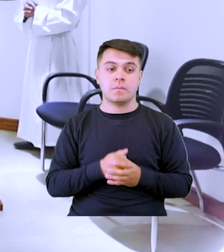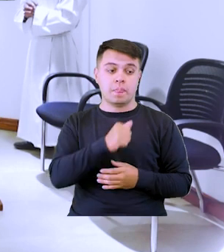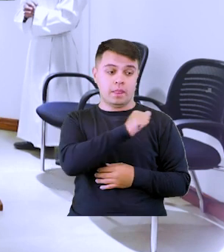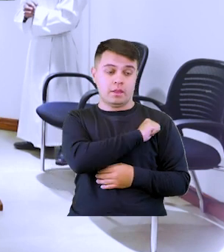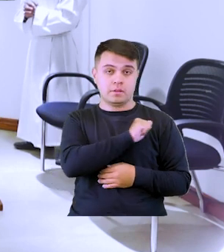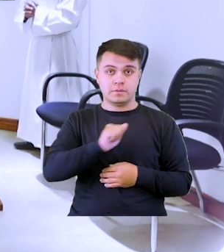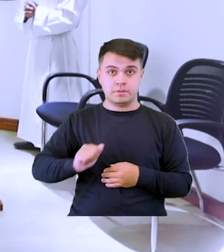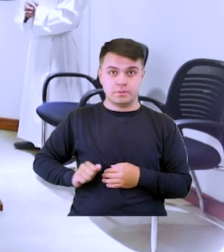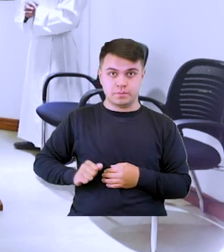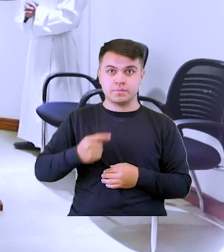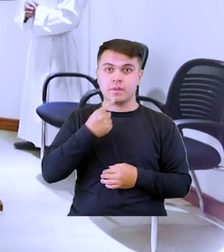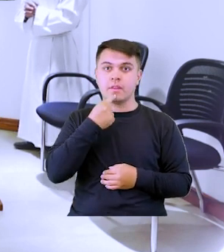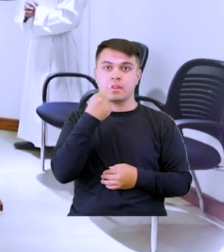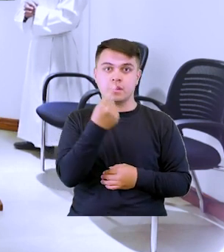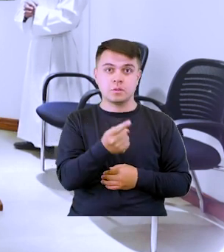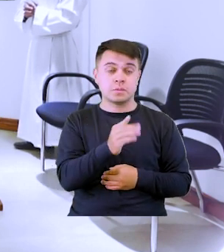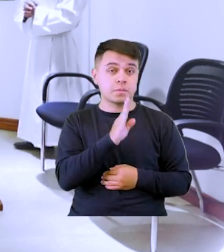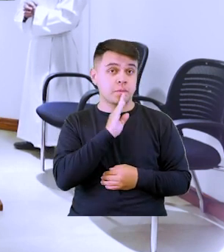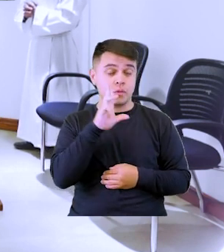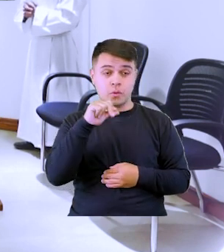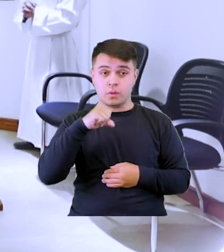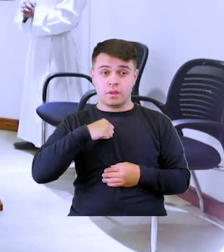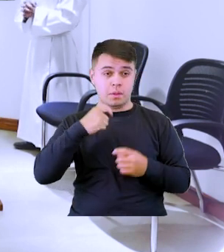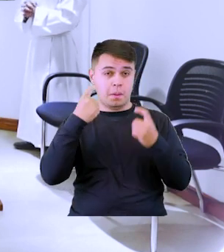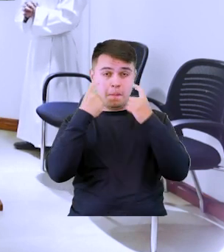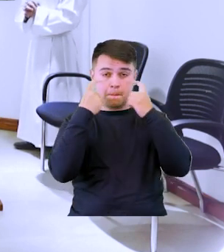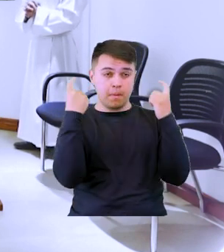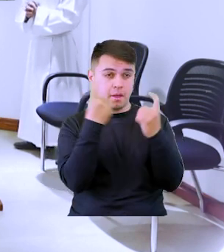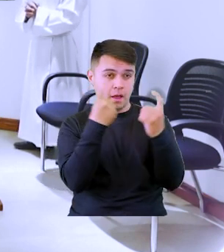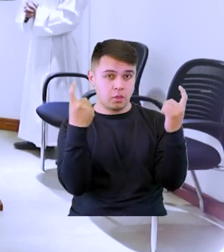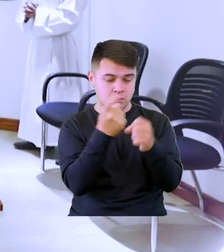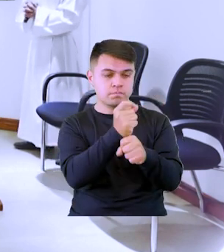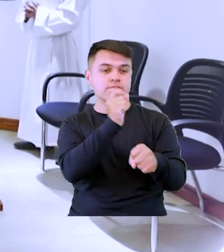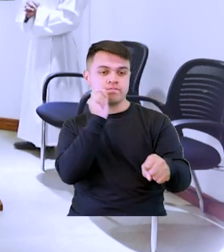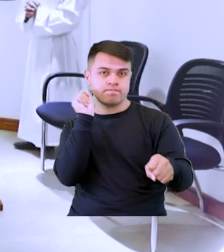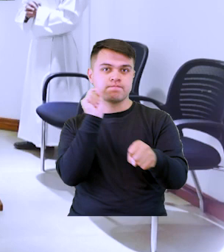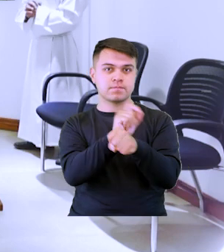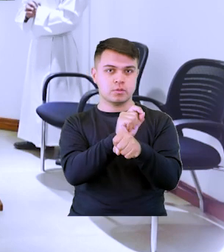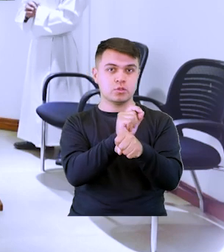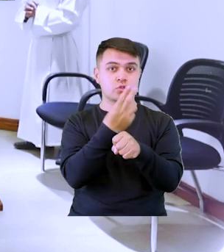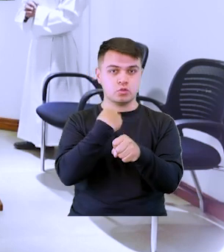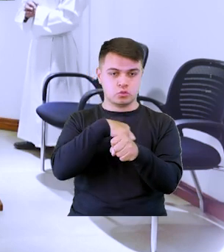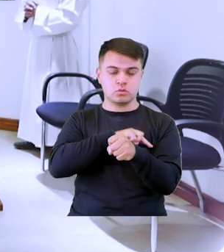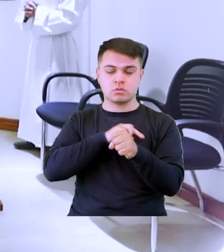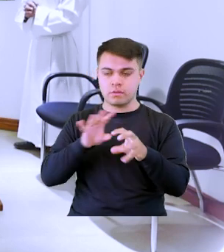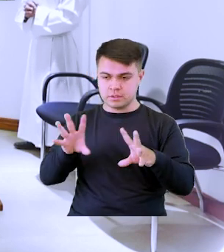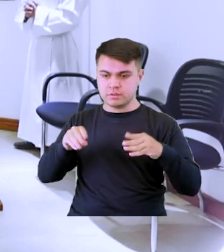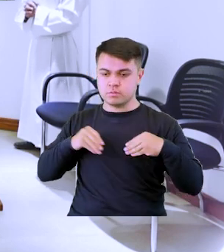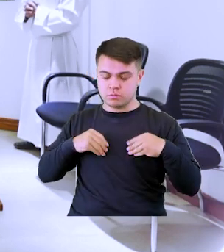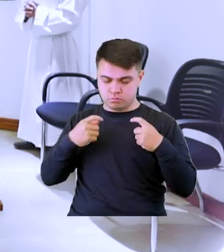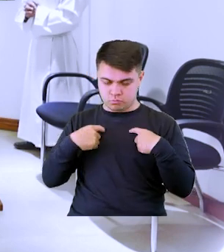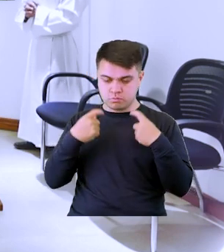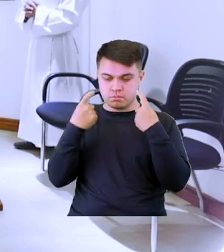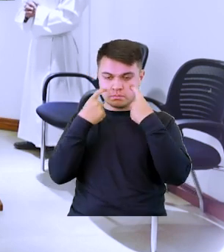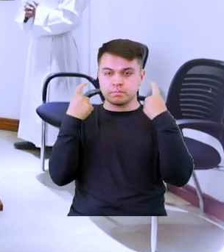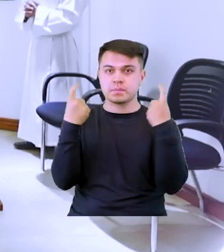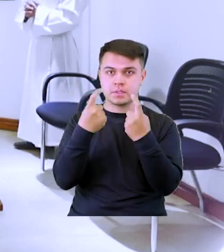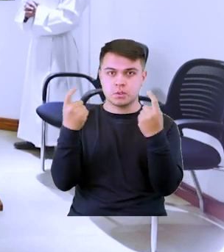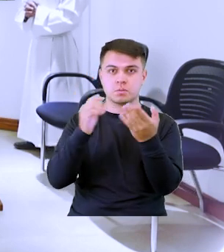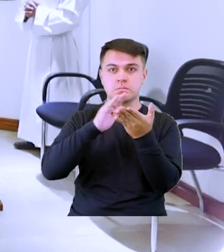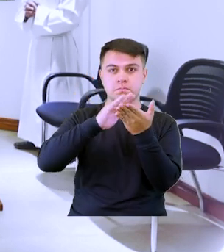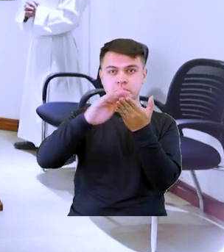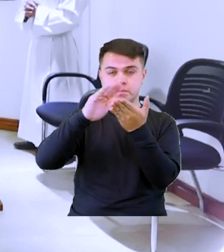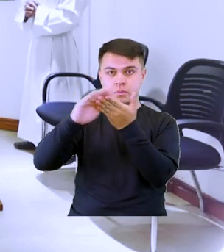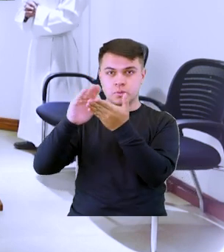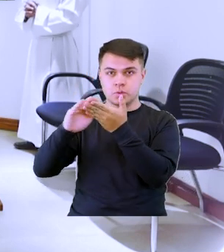El Señor ha dicho, el que esté sin pecado que tire la primera piedra. Reconozcámonos pues pecadores y